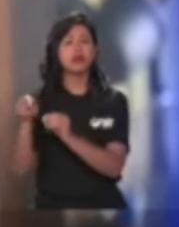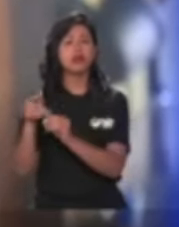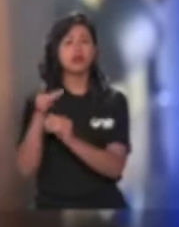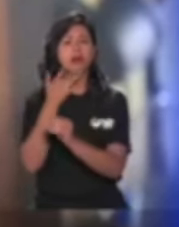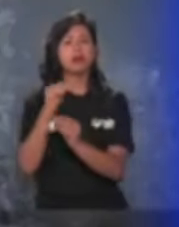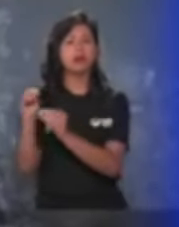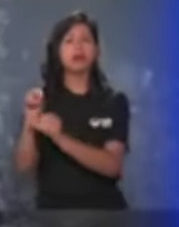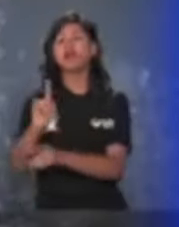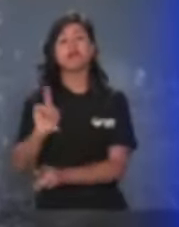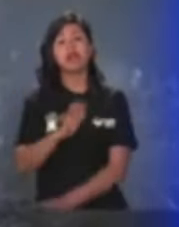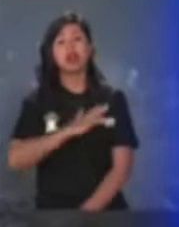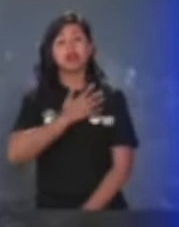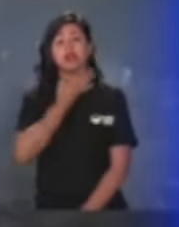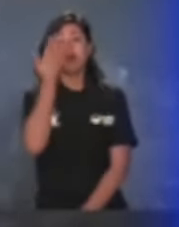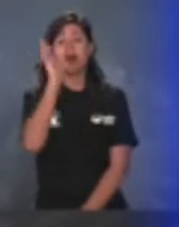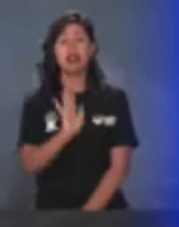nada, se sintió mal.